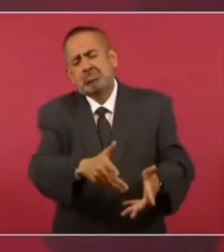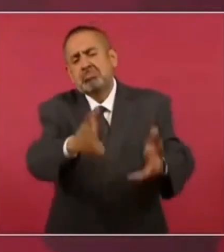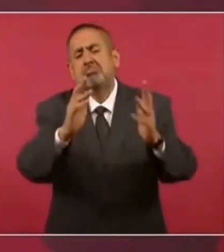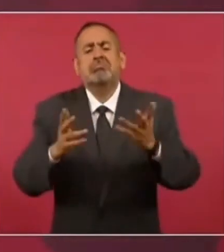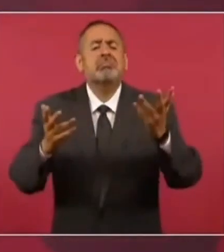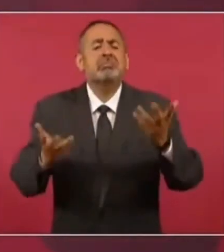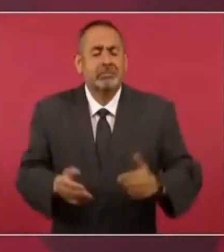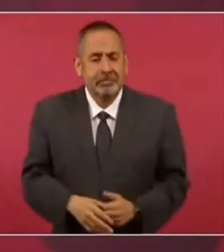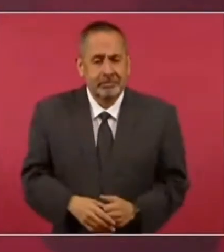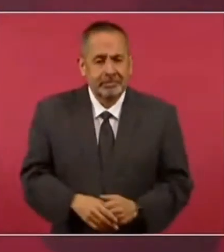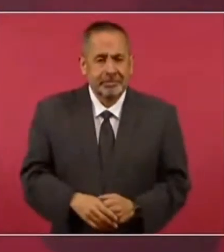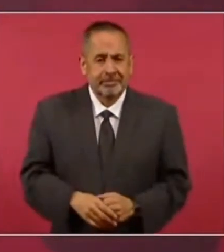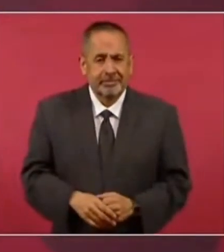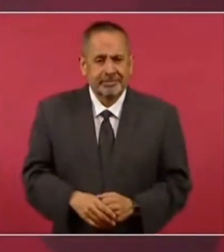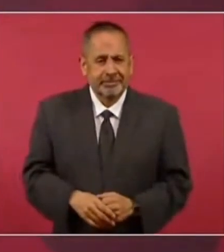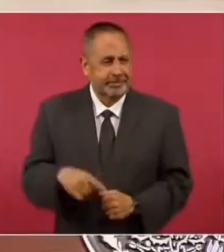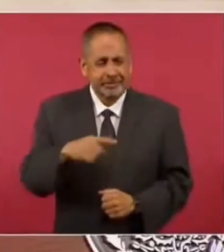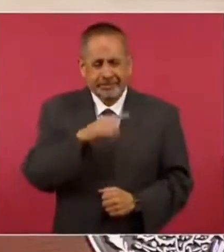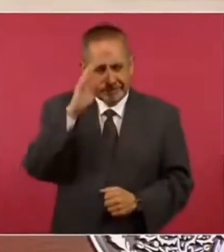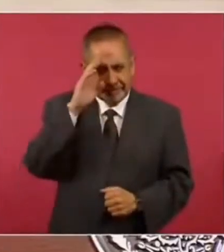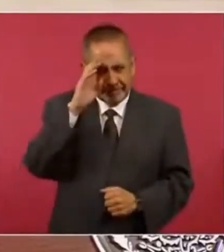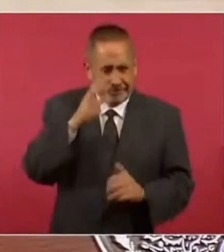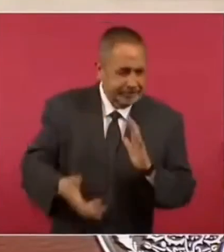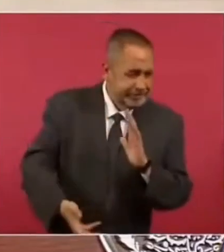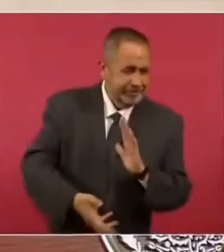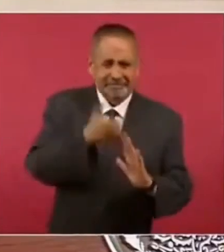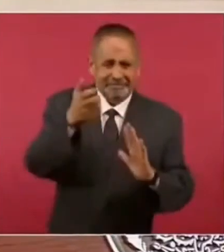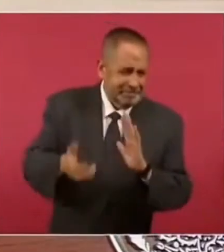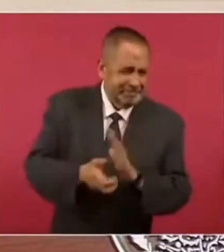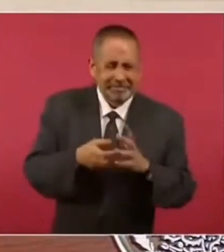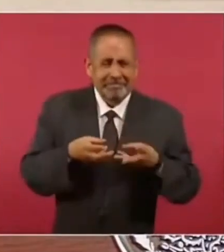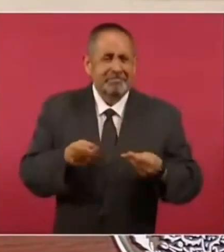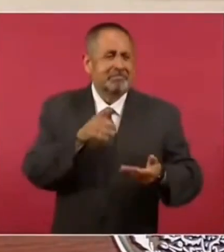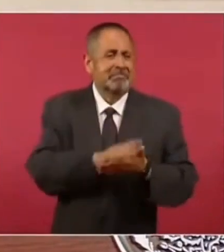Porque el exceso, el derroche